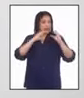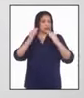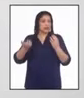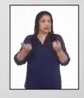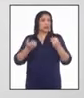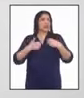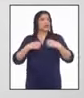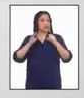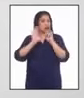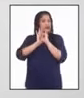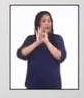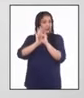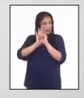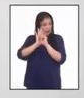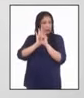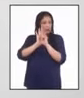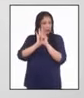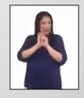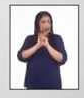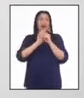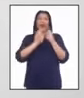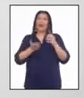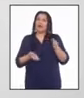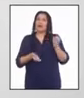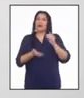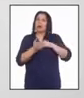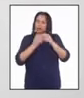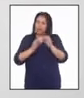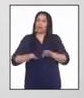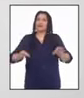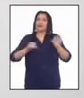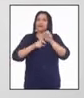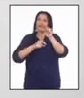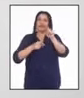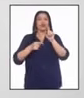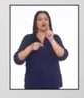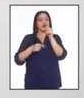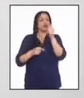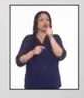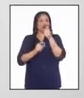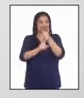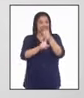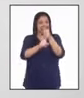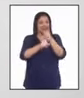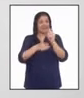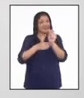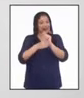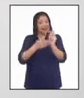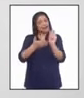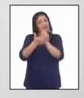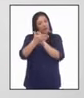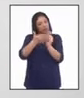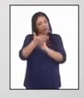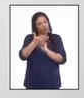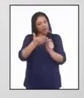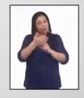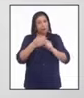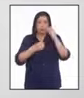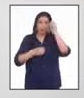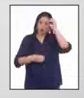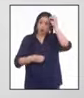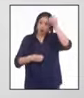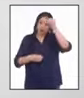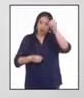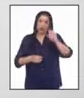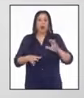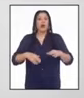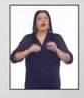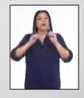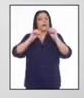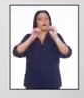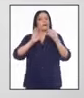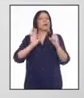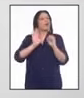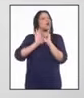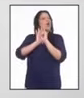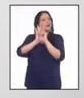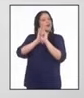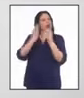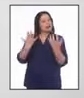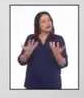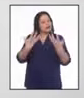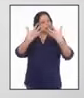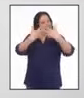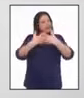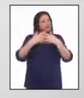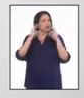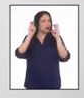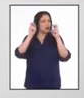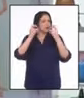contiene imágenes, lo ideal es que el artículo que ustedes van a redactar pueda tener una imagen que vaya acorde con